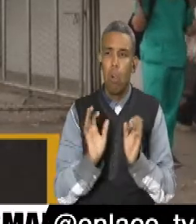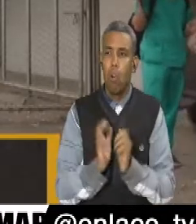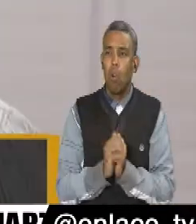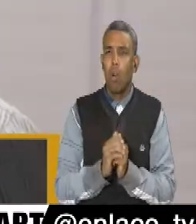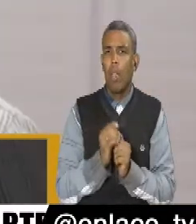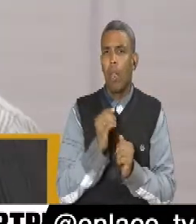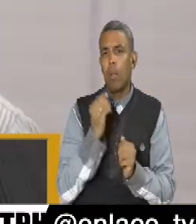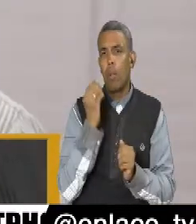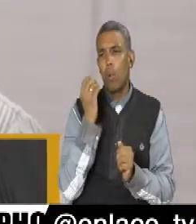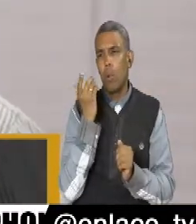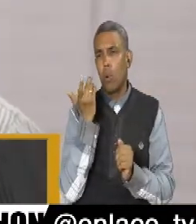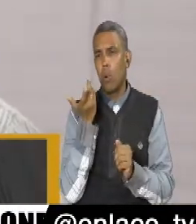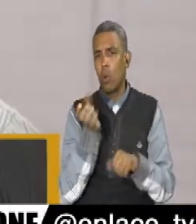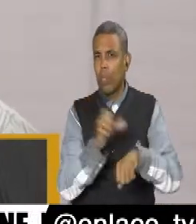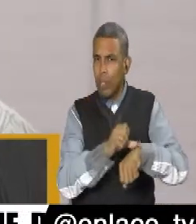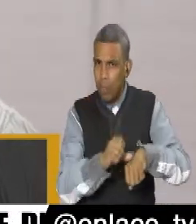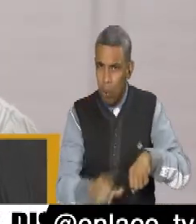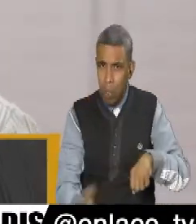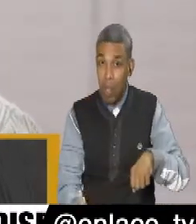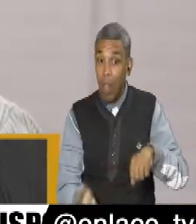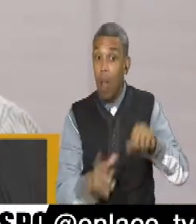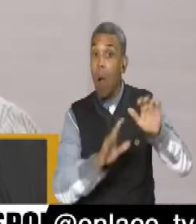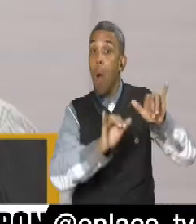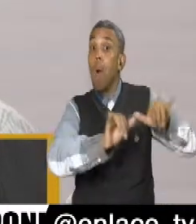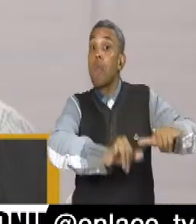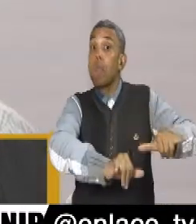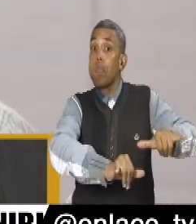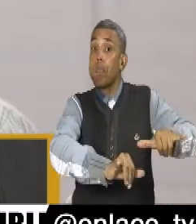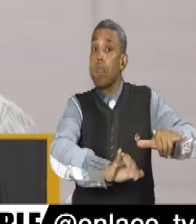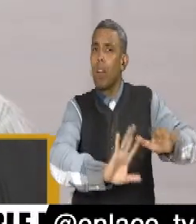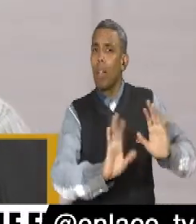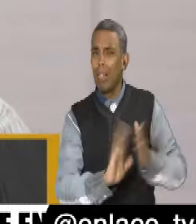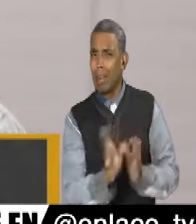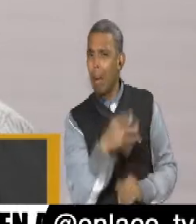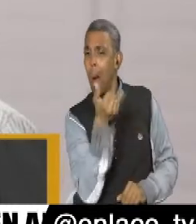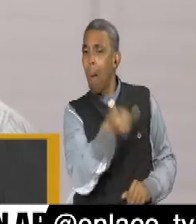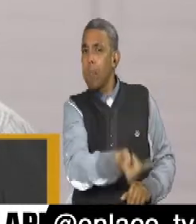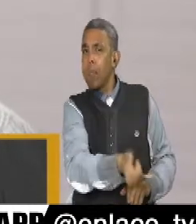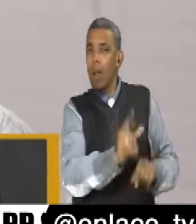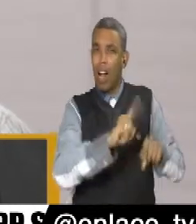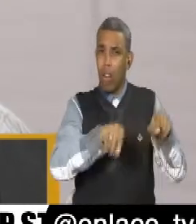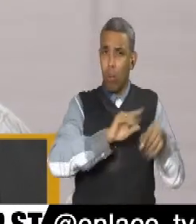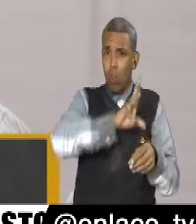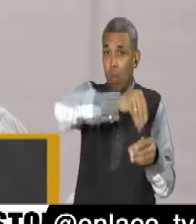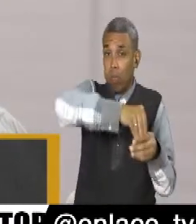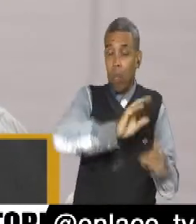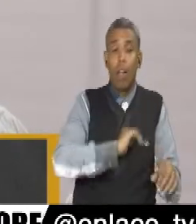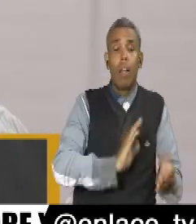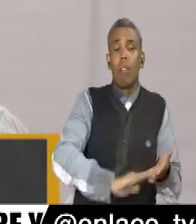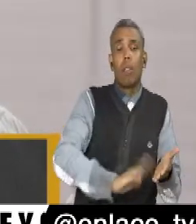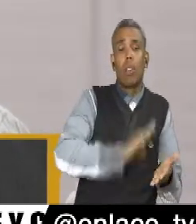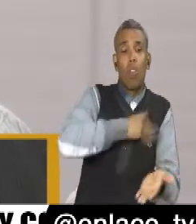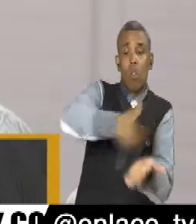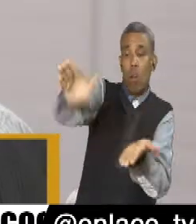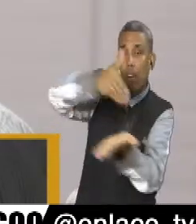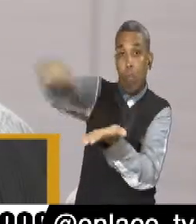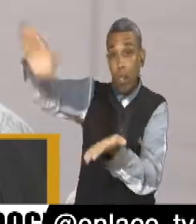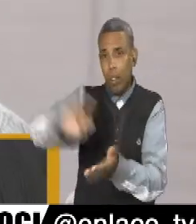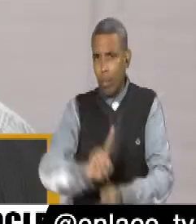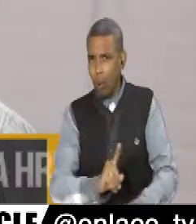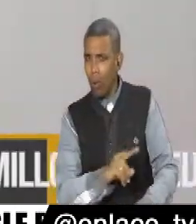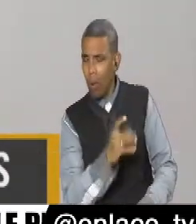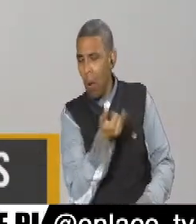llámese quirófanos o llámese hospitalización, porque es el deber del hospital llevar a feliz término cualquier tipo de situación de salud que tengan